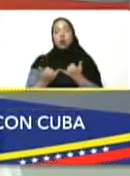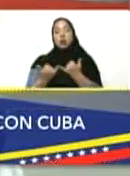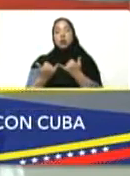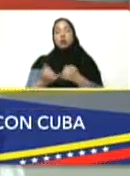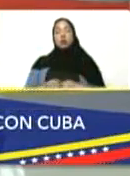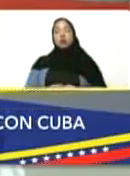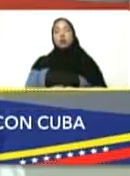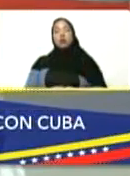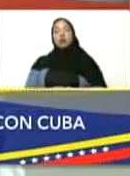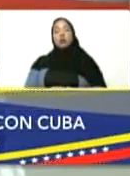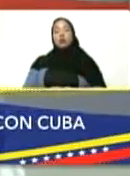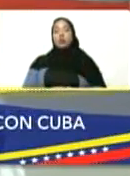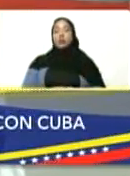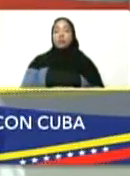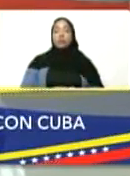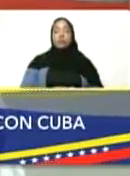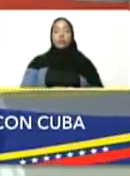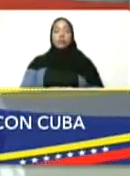tendríamos que